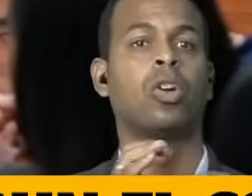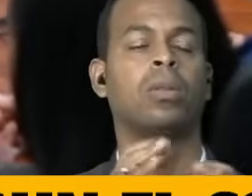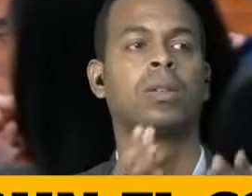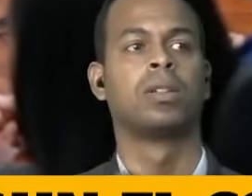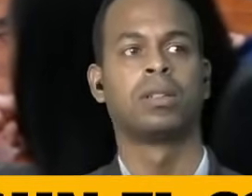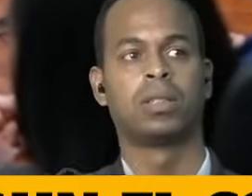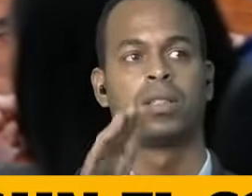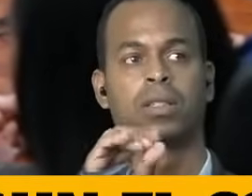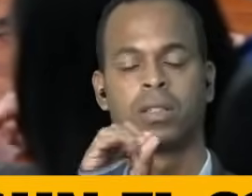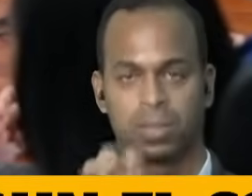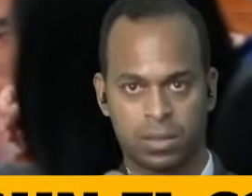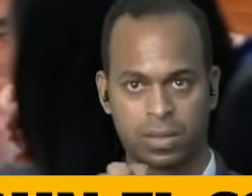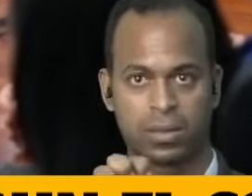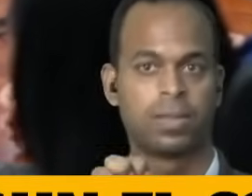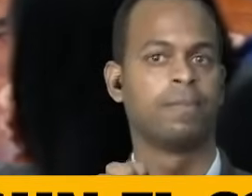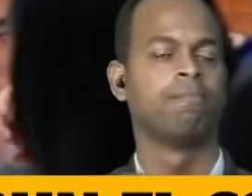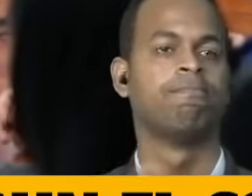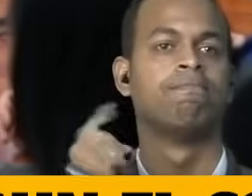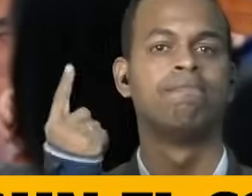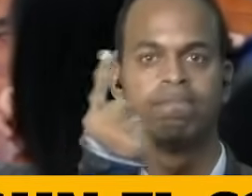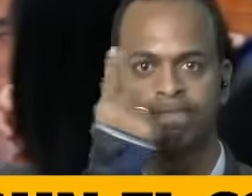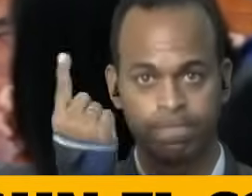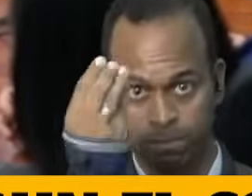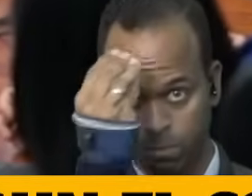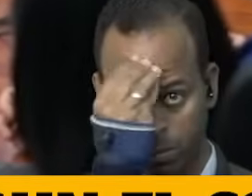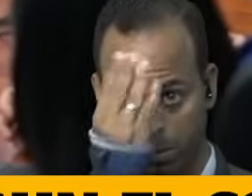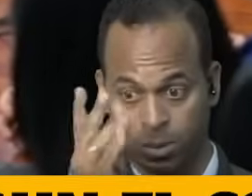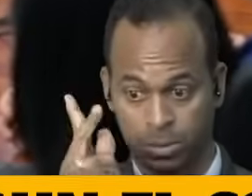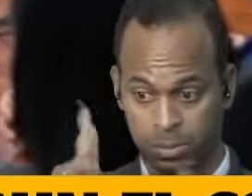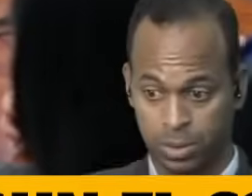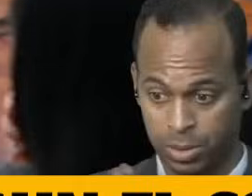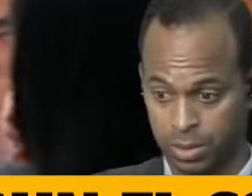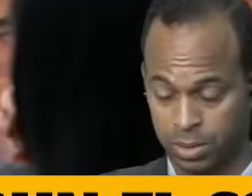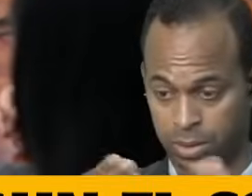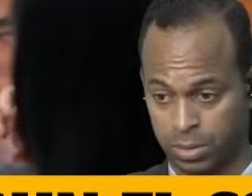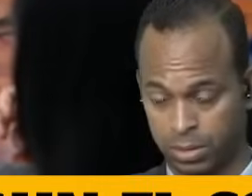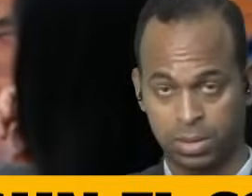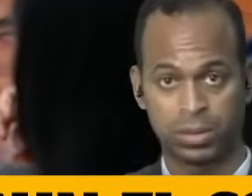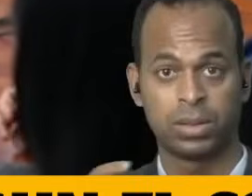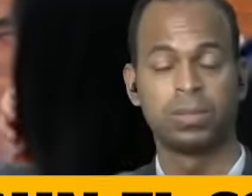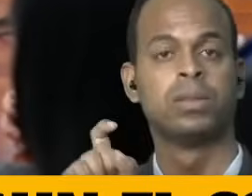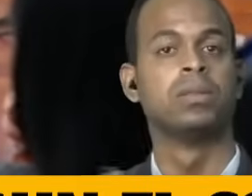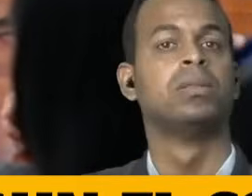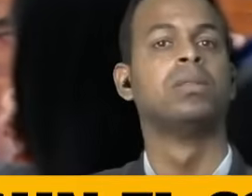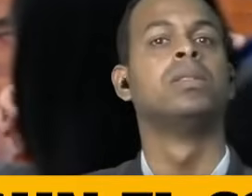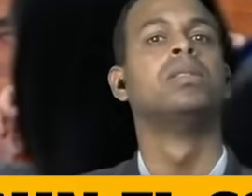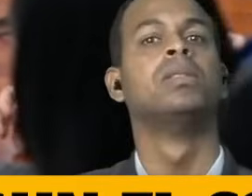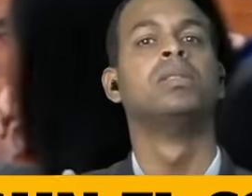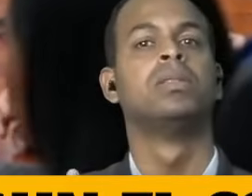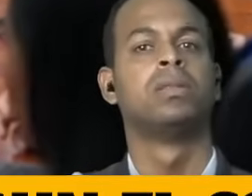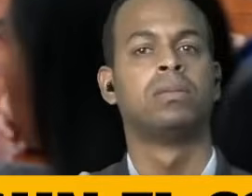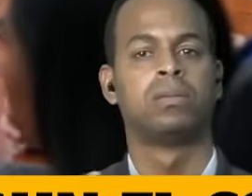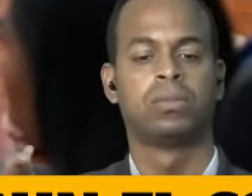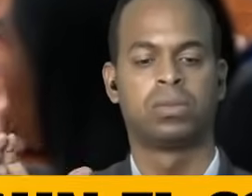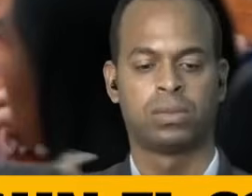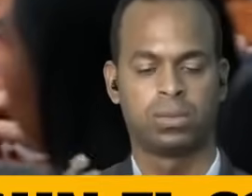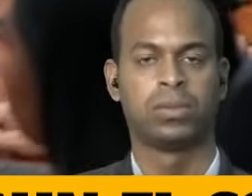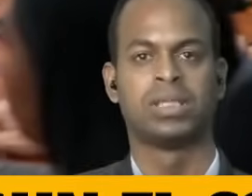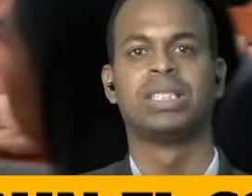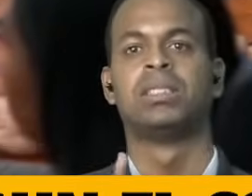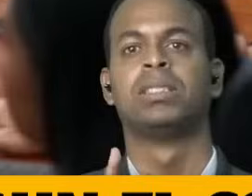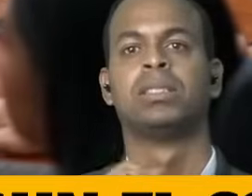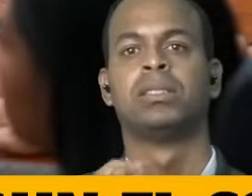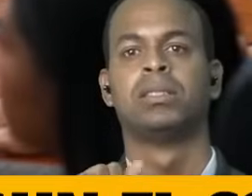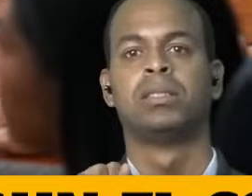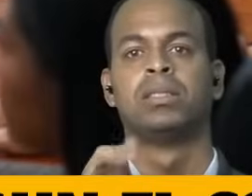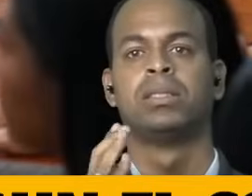de Emergencia, cada vez que va a informar sobre una persona fallecida, debe estar la certificación por parte del INACIP, es el organismo